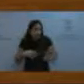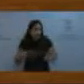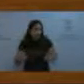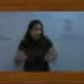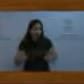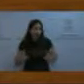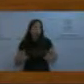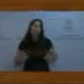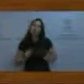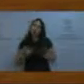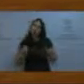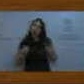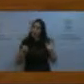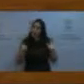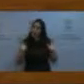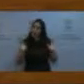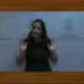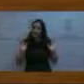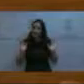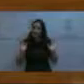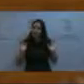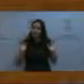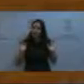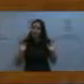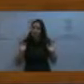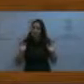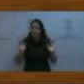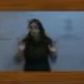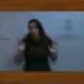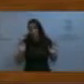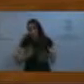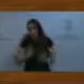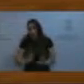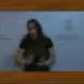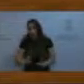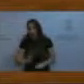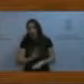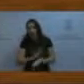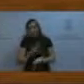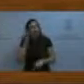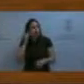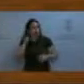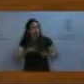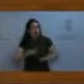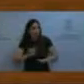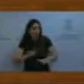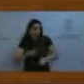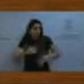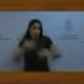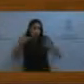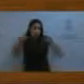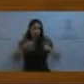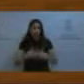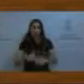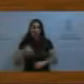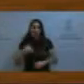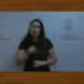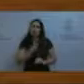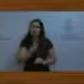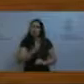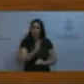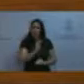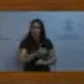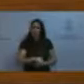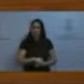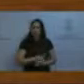es mucho más grave. Y no me extraña, insisto, que la señora consejera no esté hoy. Yo les pregunto, ¿a ustedes les parece de recibo trasladar